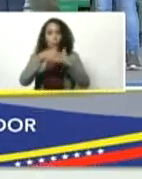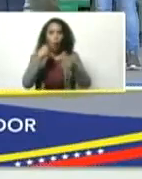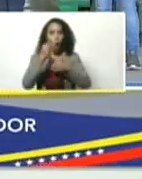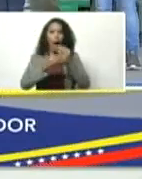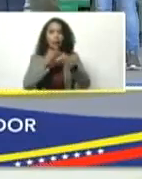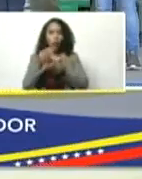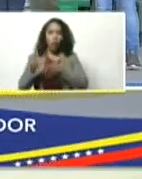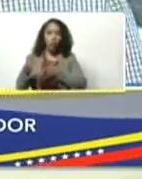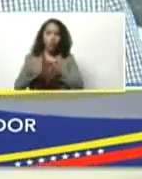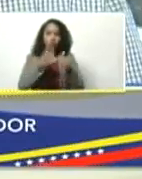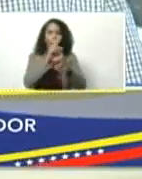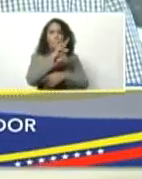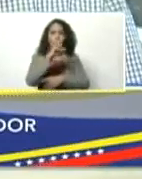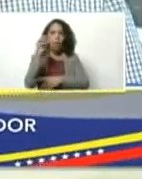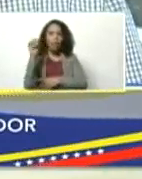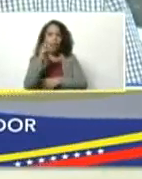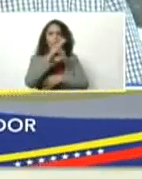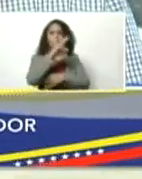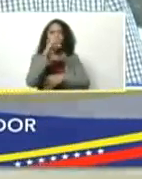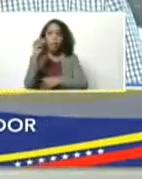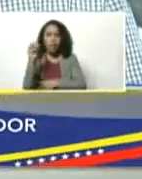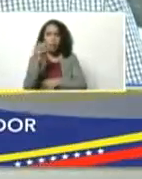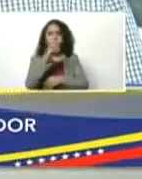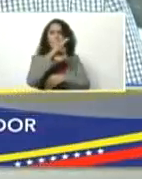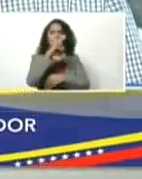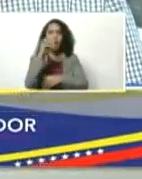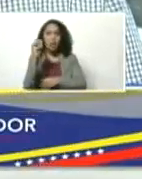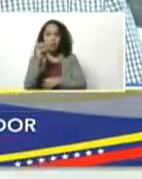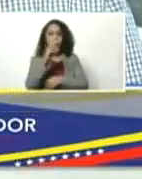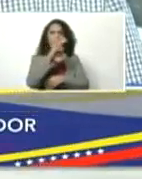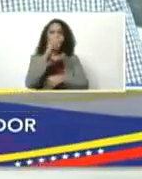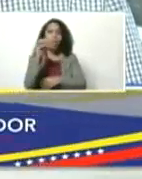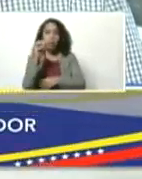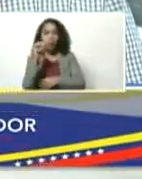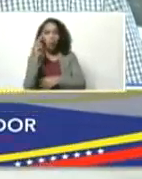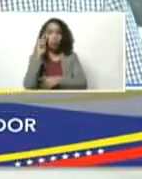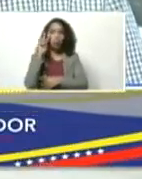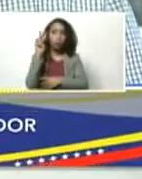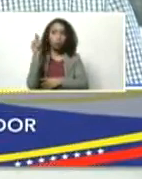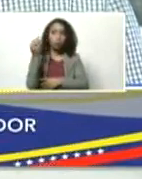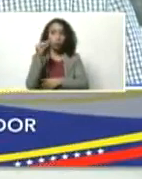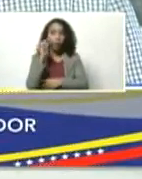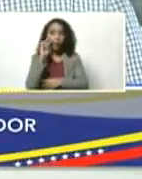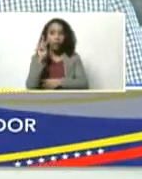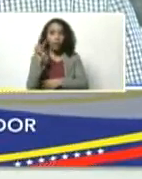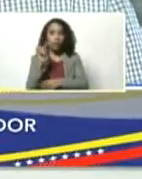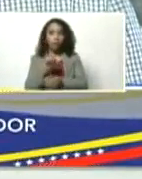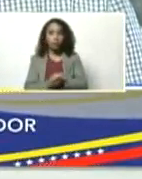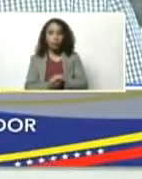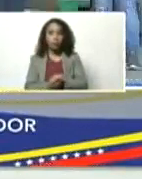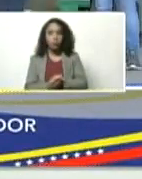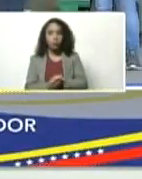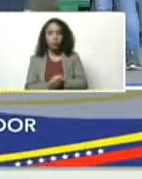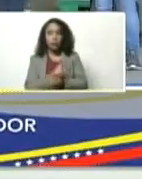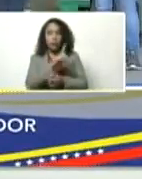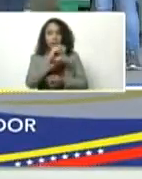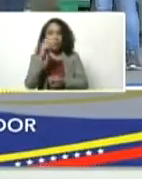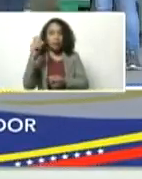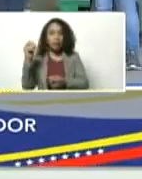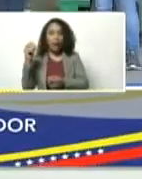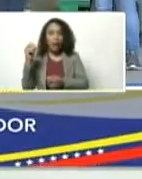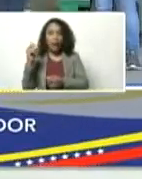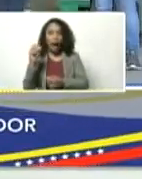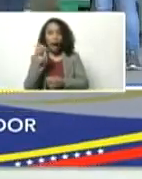ruta, 20 blue jeans, 20 blue jeans, 20 blue jeans. Cuando te das cuenta, pasas de 100 blue jeans